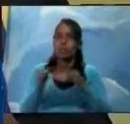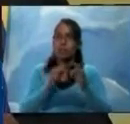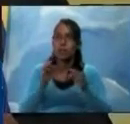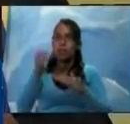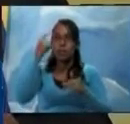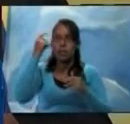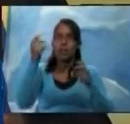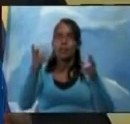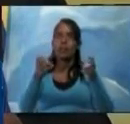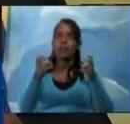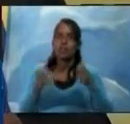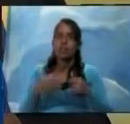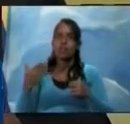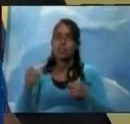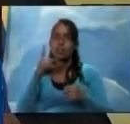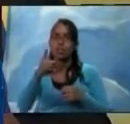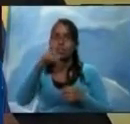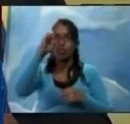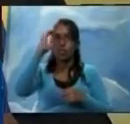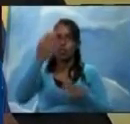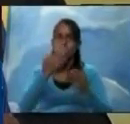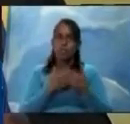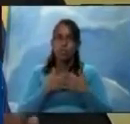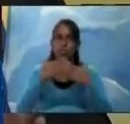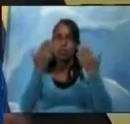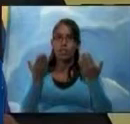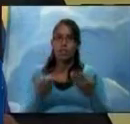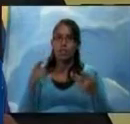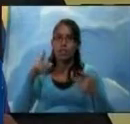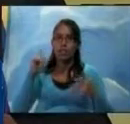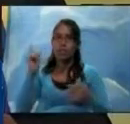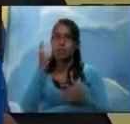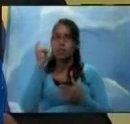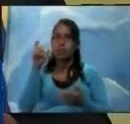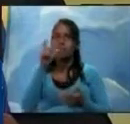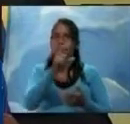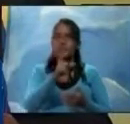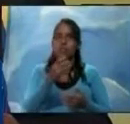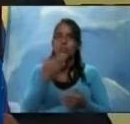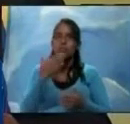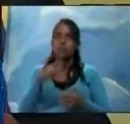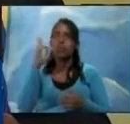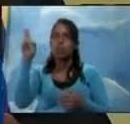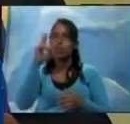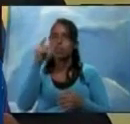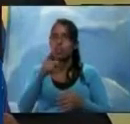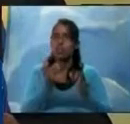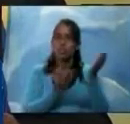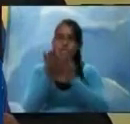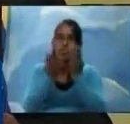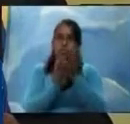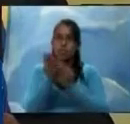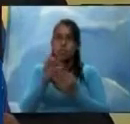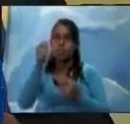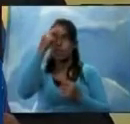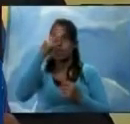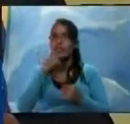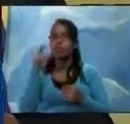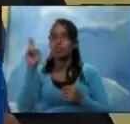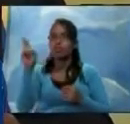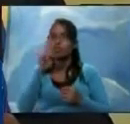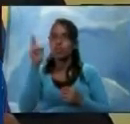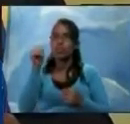para recibir lo que tú, oh Dios, nos vas a dar en esta primera enseñanza. Pedimos que uses a tu siervo. Padre, usa cada uno de